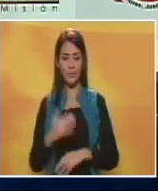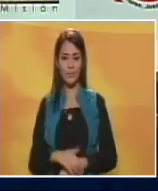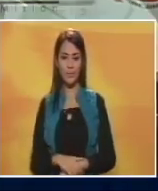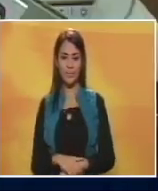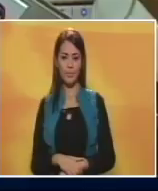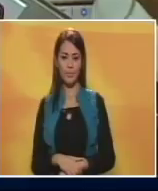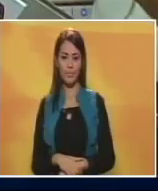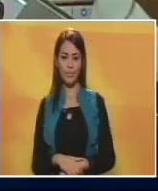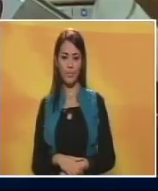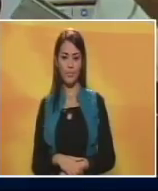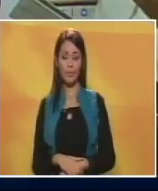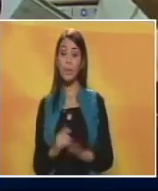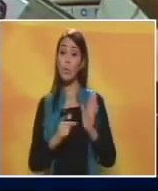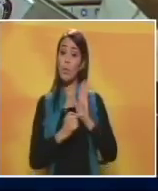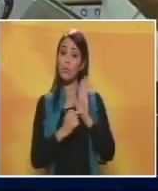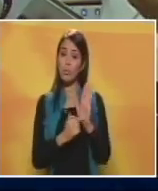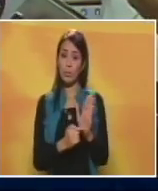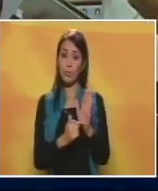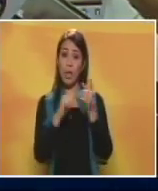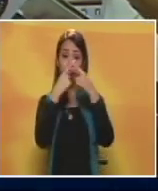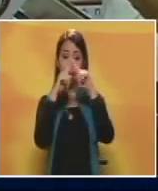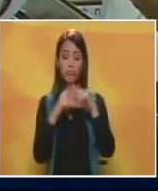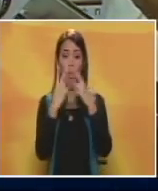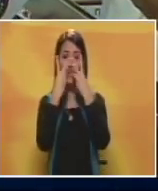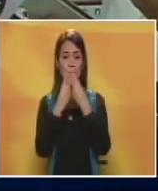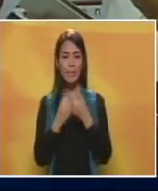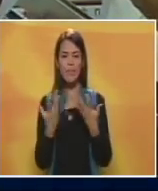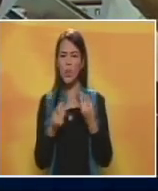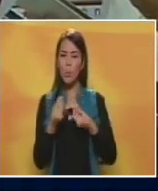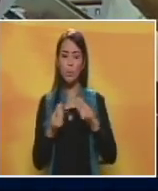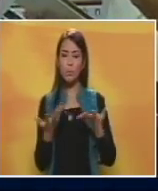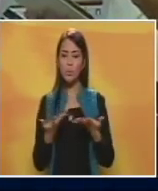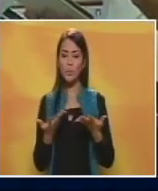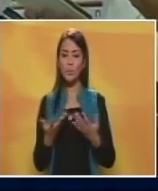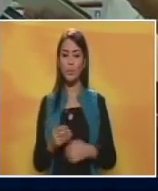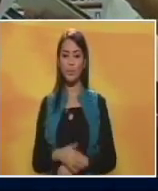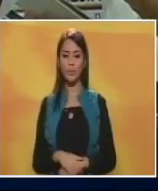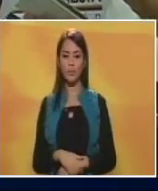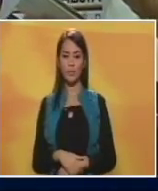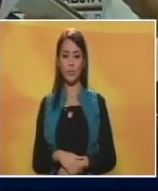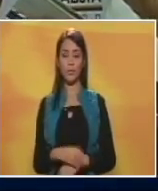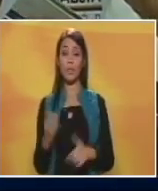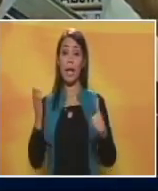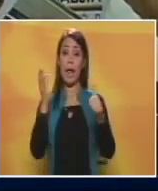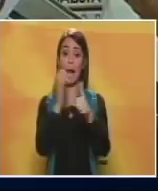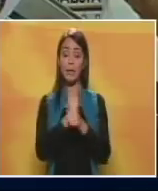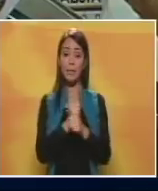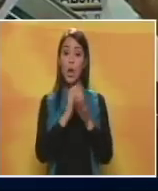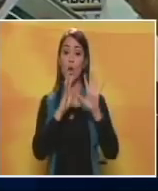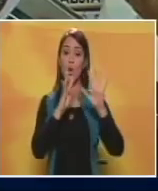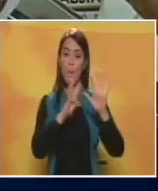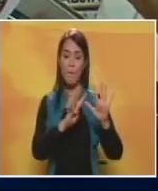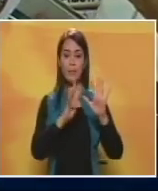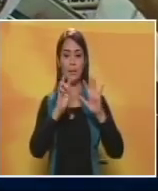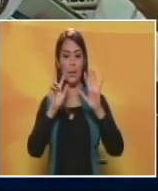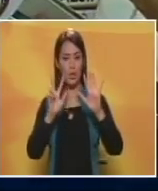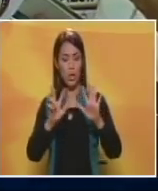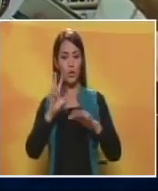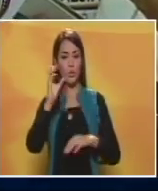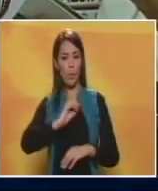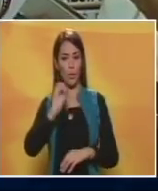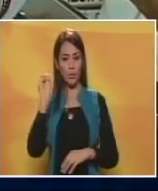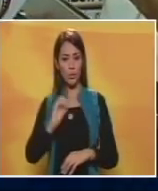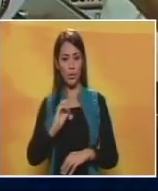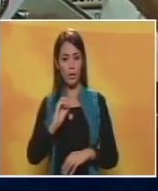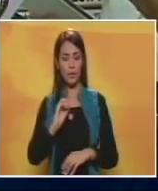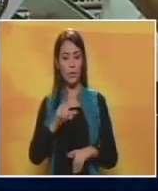declaraciones. Podemos demostrar con cifras cómo incluso alcanzar el 98% de nuevo régimen penitenciario